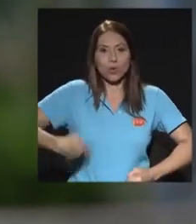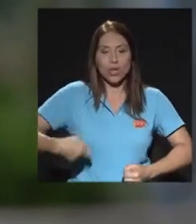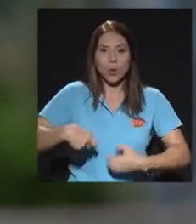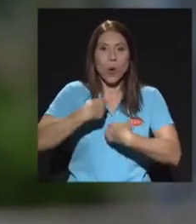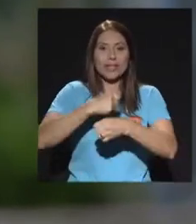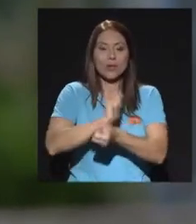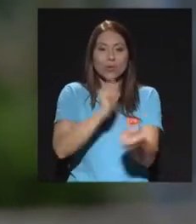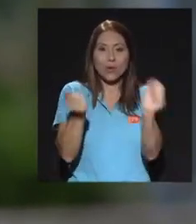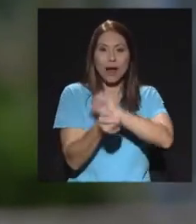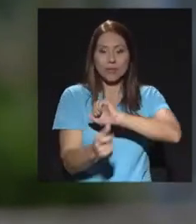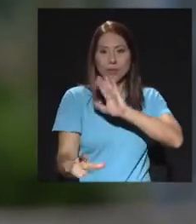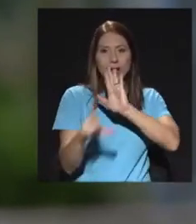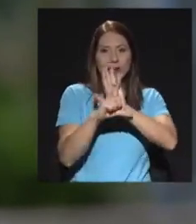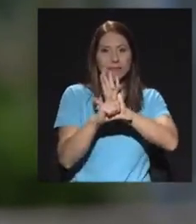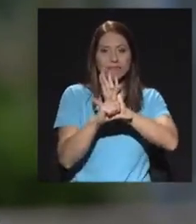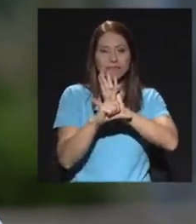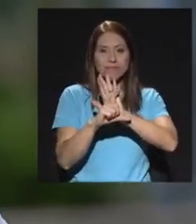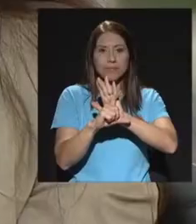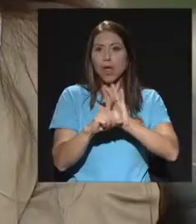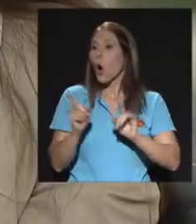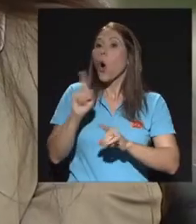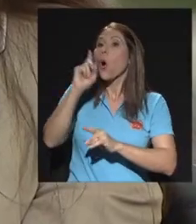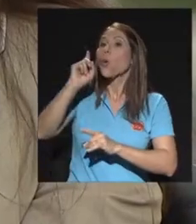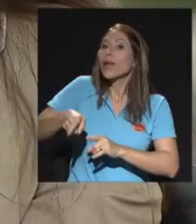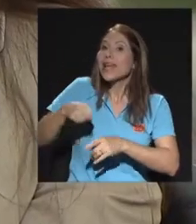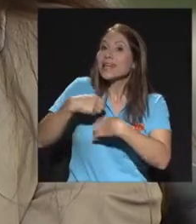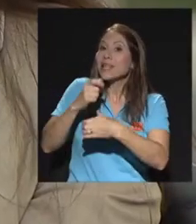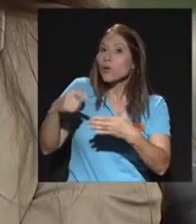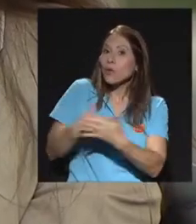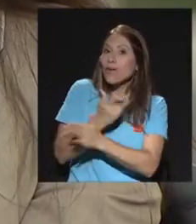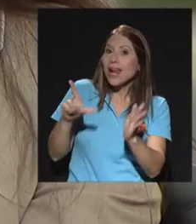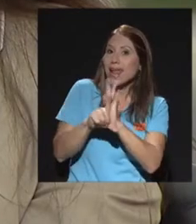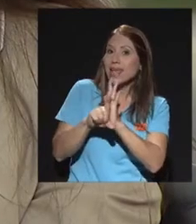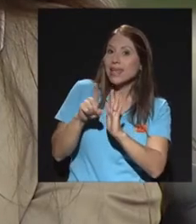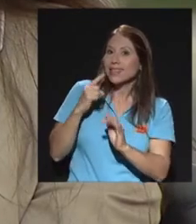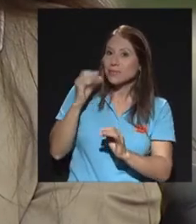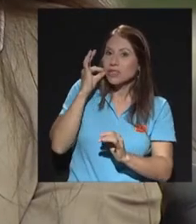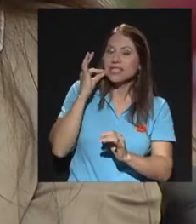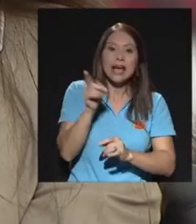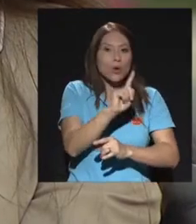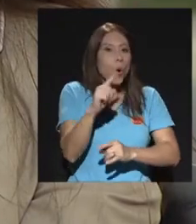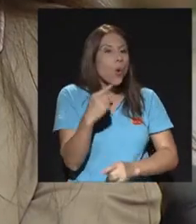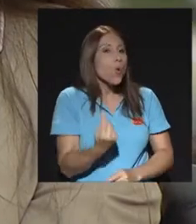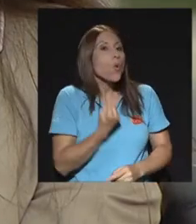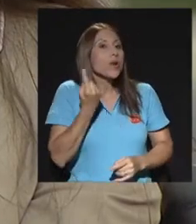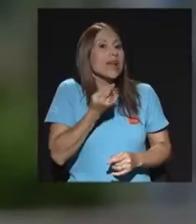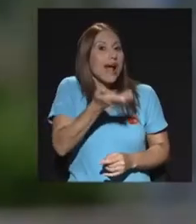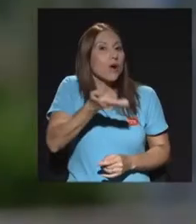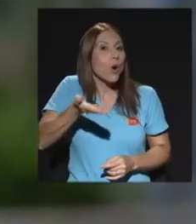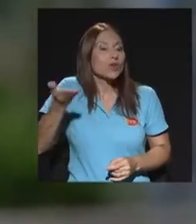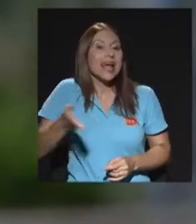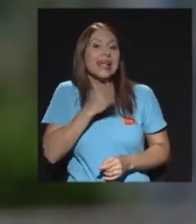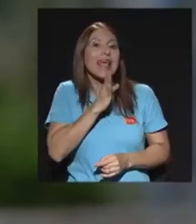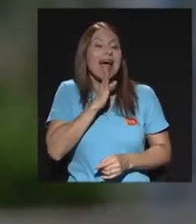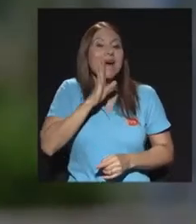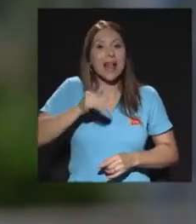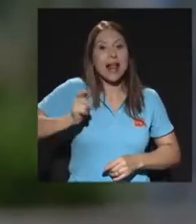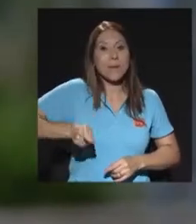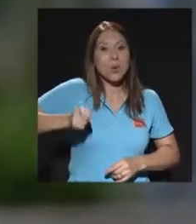cambio de la ley. Lo único que se queda claro, perdón, la única cosa que aclara la Procuraduría en el